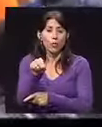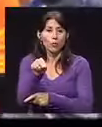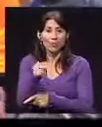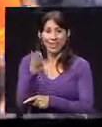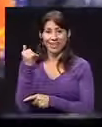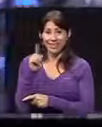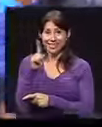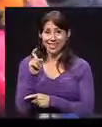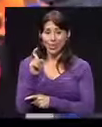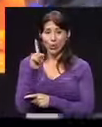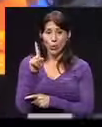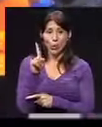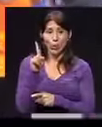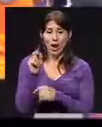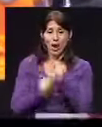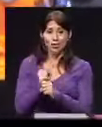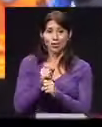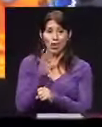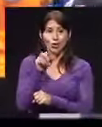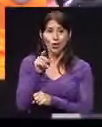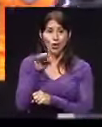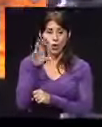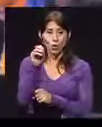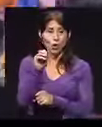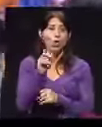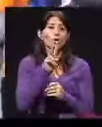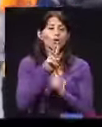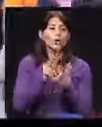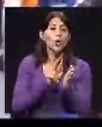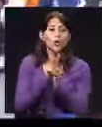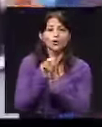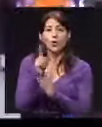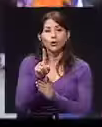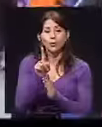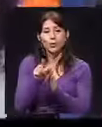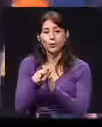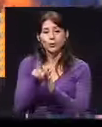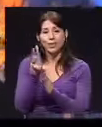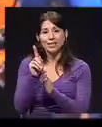años, en Toronto y con un tiempo de 8 horas, 11 minutos y 6 segundos.